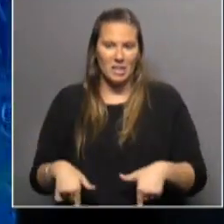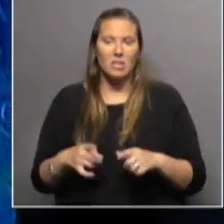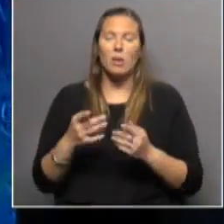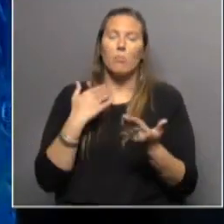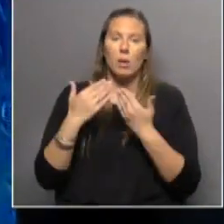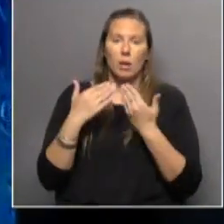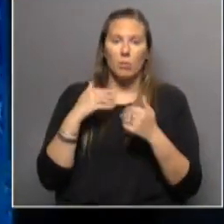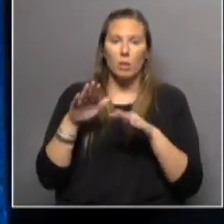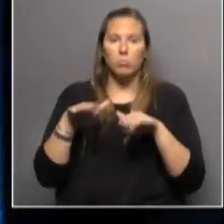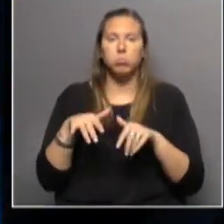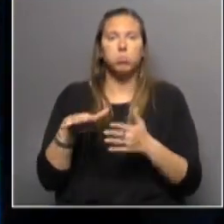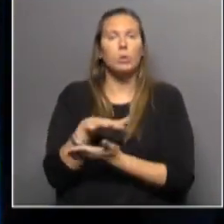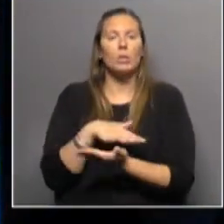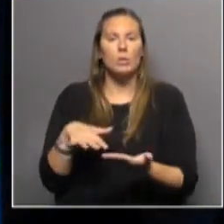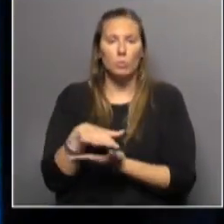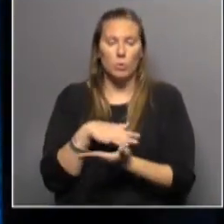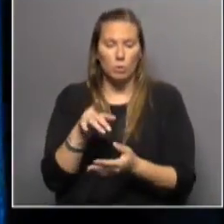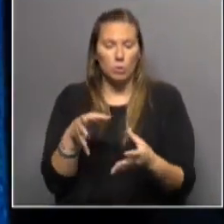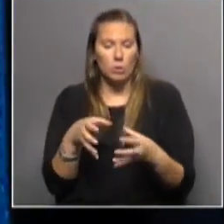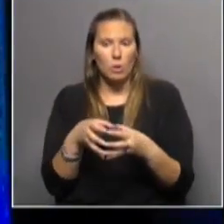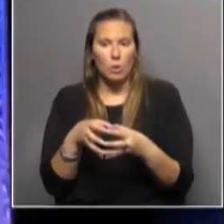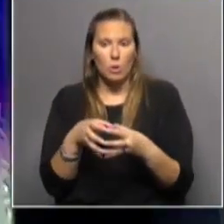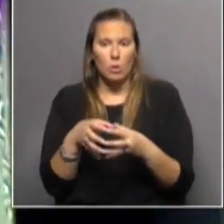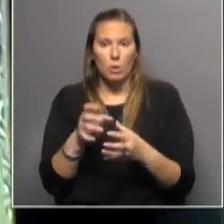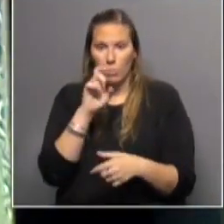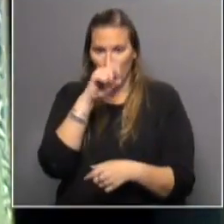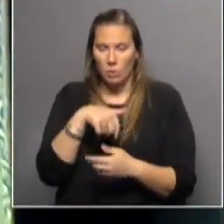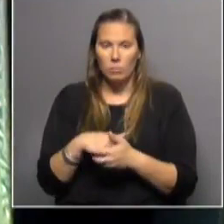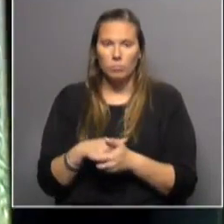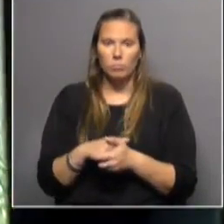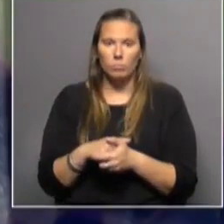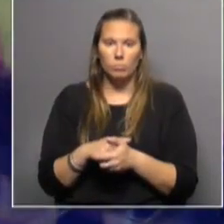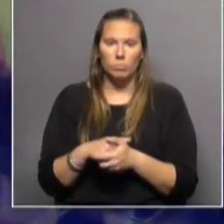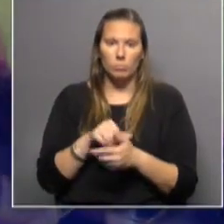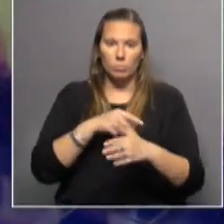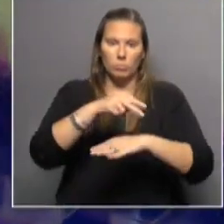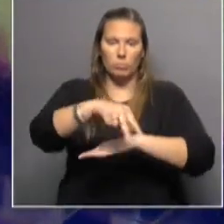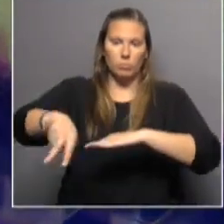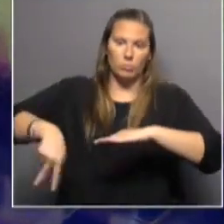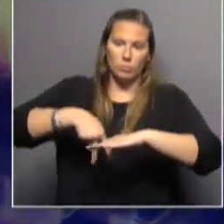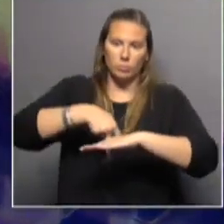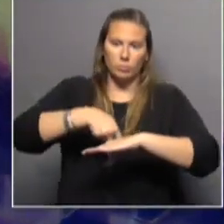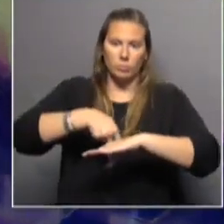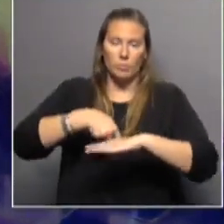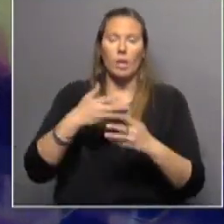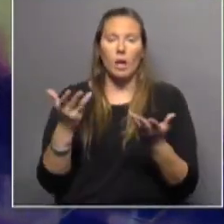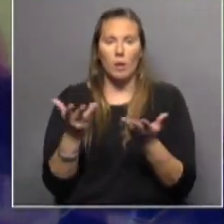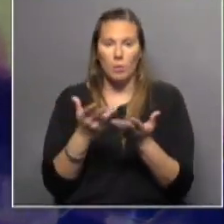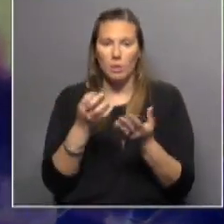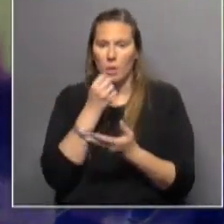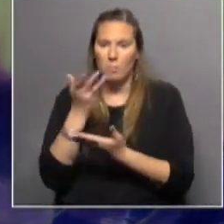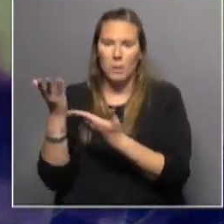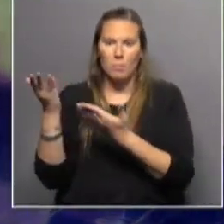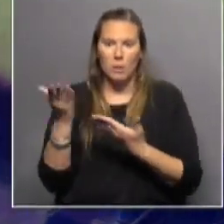hablando sobre la situación de esta parte de Montevideo. Y me voy para atrás del mostrador porque ahora le voy a dar la